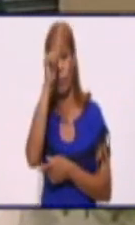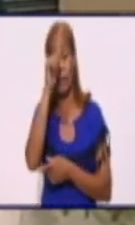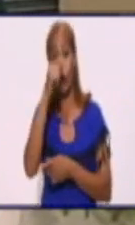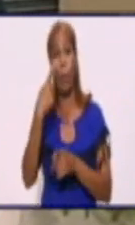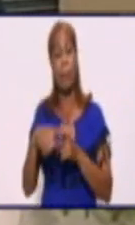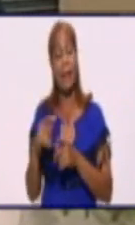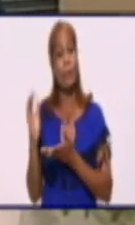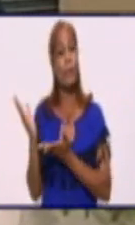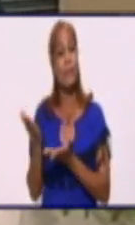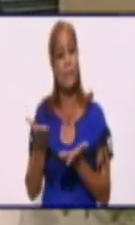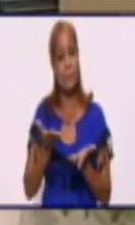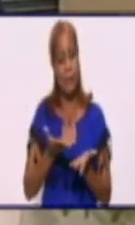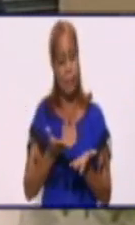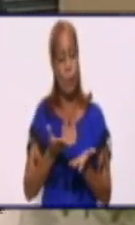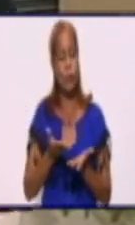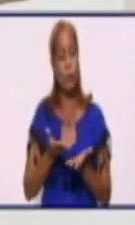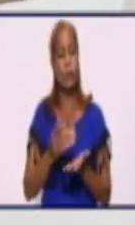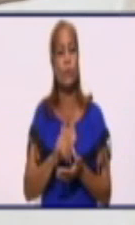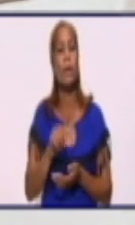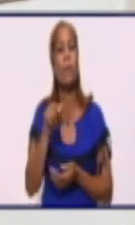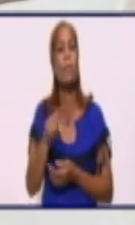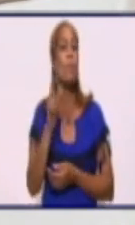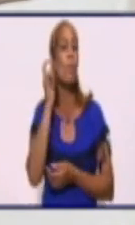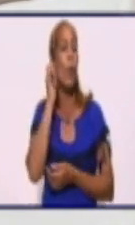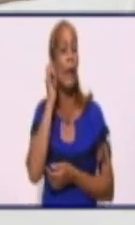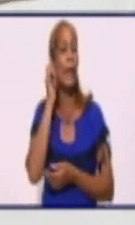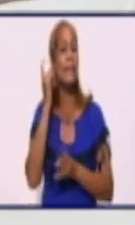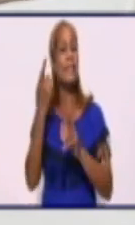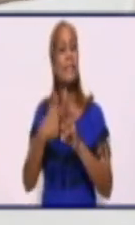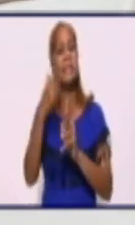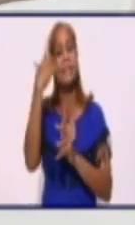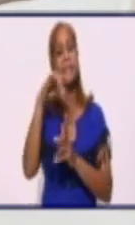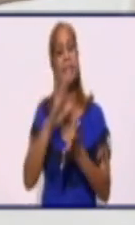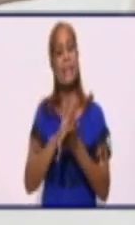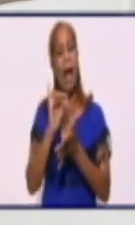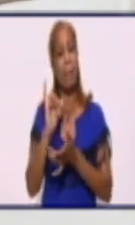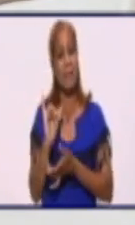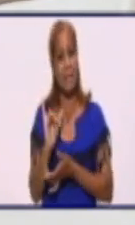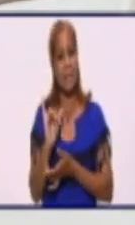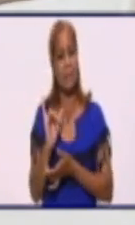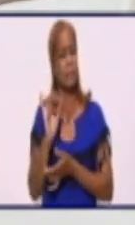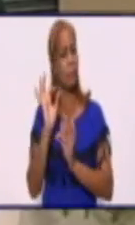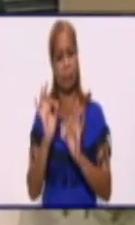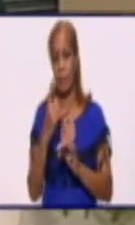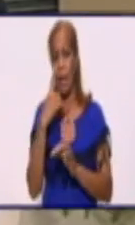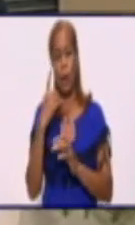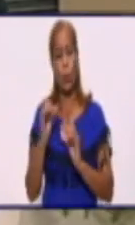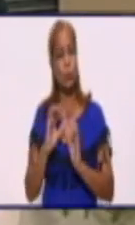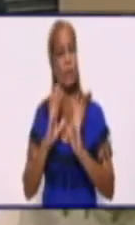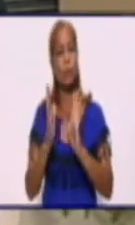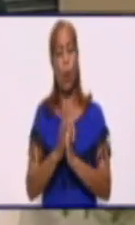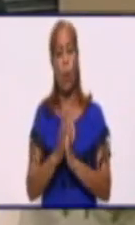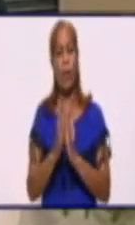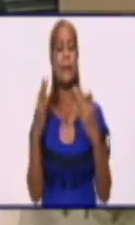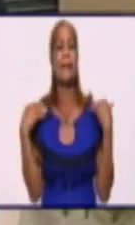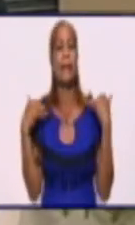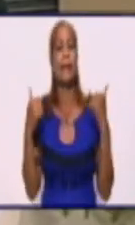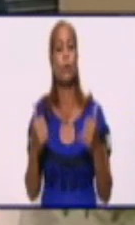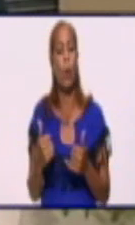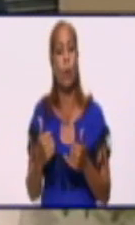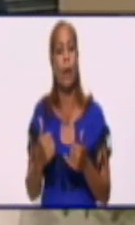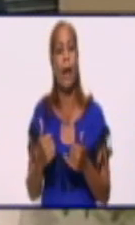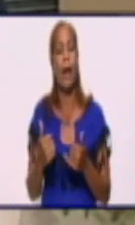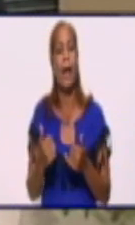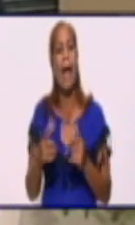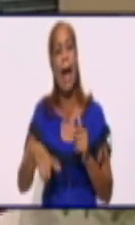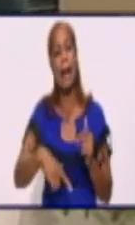Yamis Ladies Reyes, Yami, como la conoce todo el mundo, que es la directora artística del proyecto